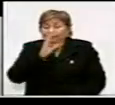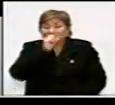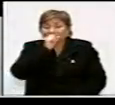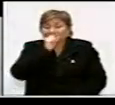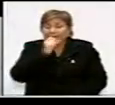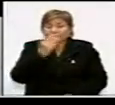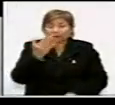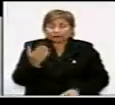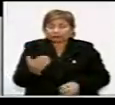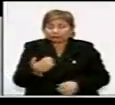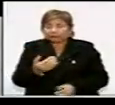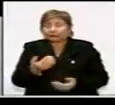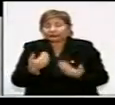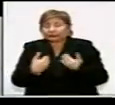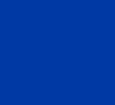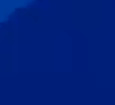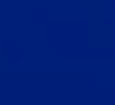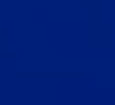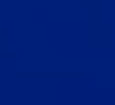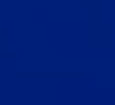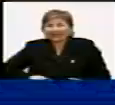declaraciones ahí tenemos la presidenta de la comisión de constitución